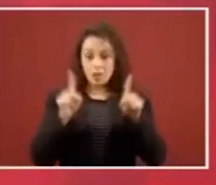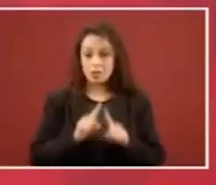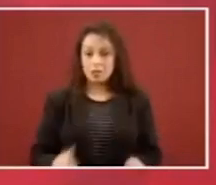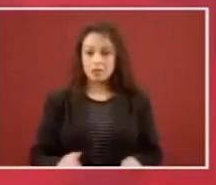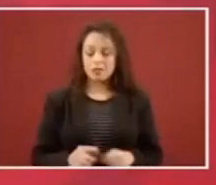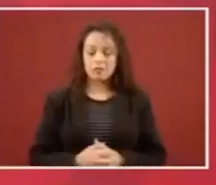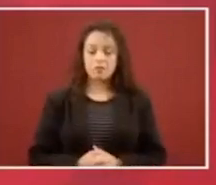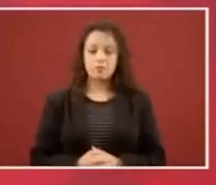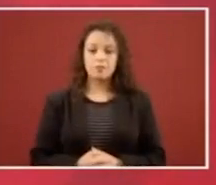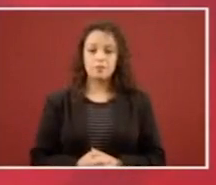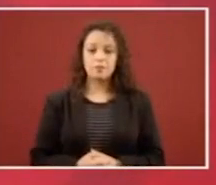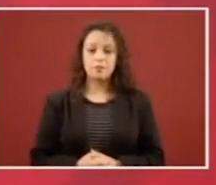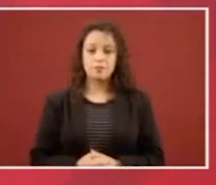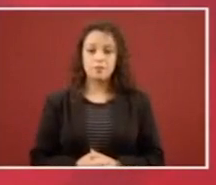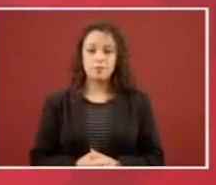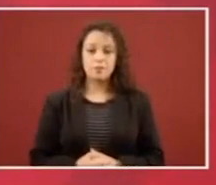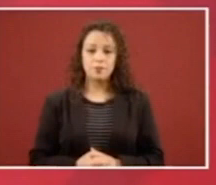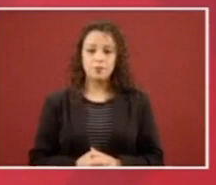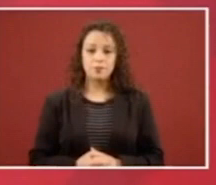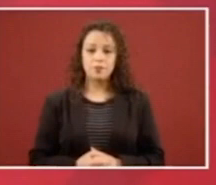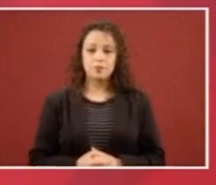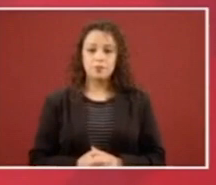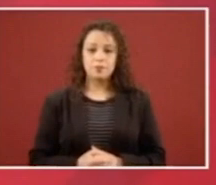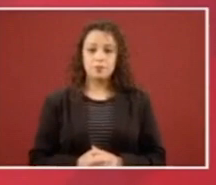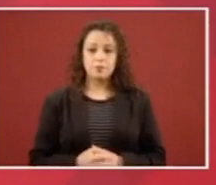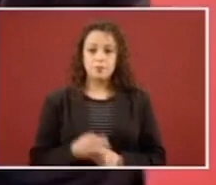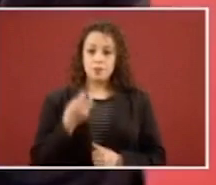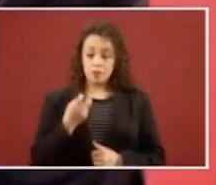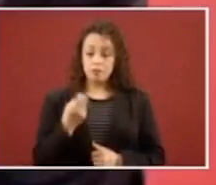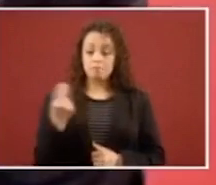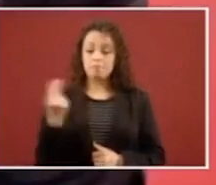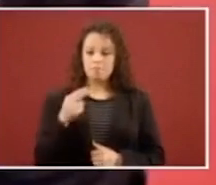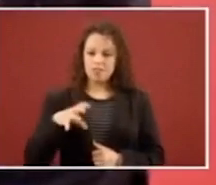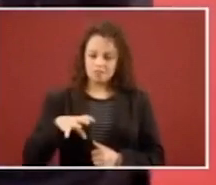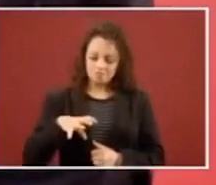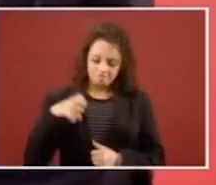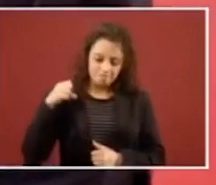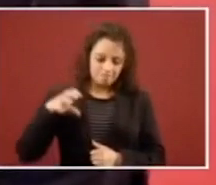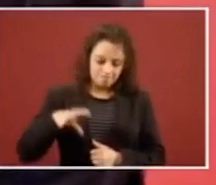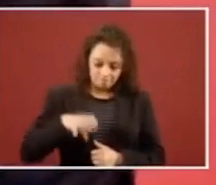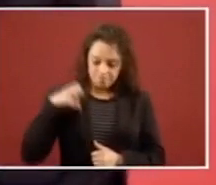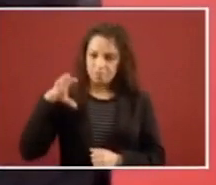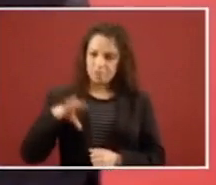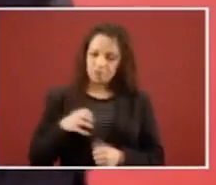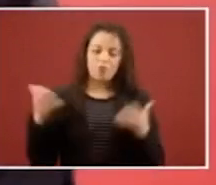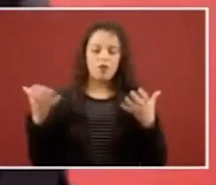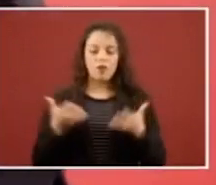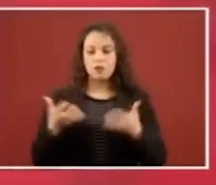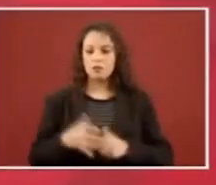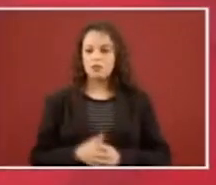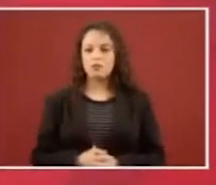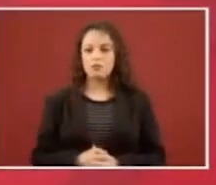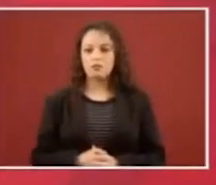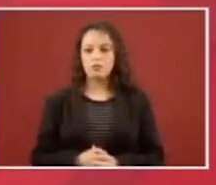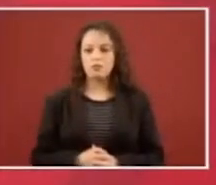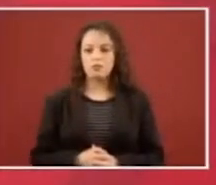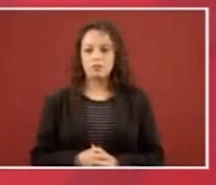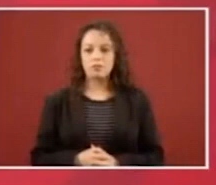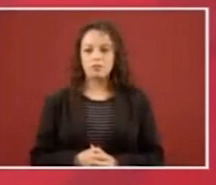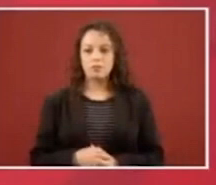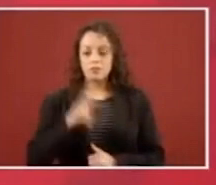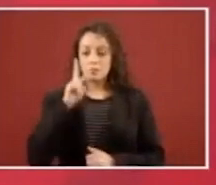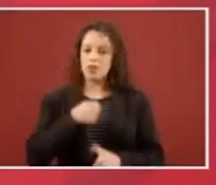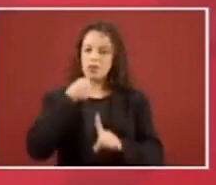Tenemos que hacer este esfuerzo. Vengo insistiendo de que